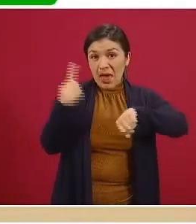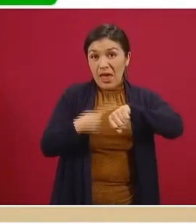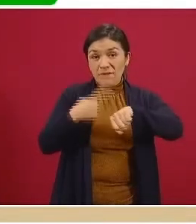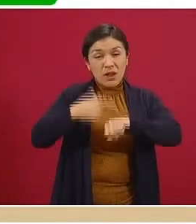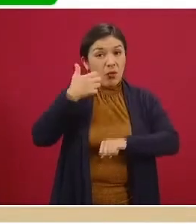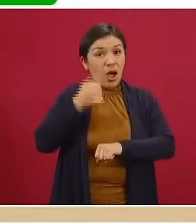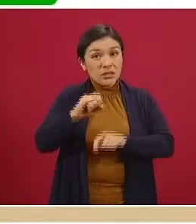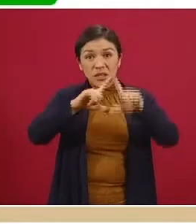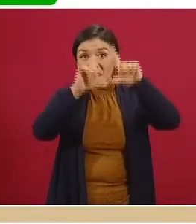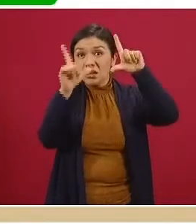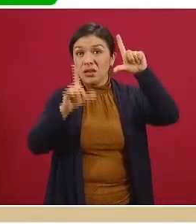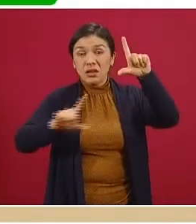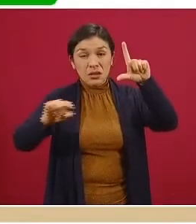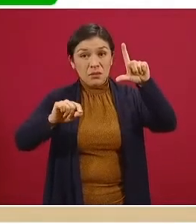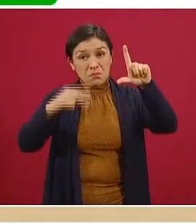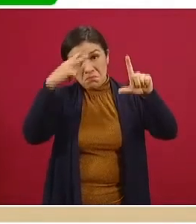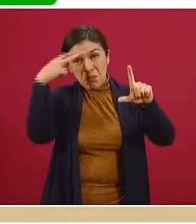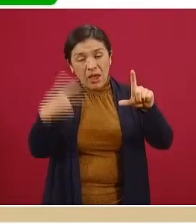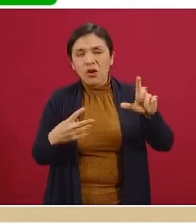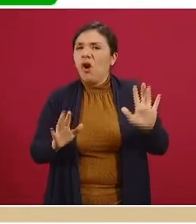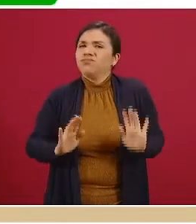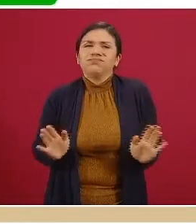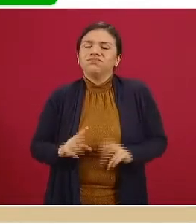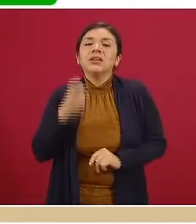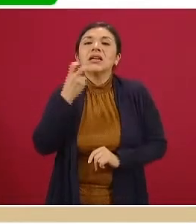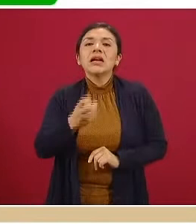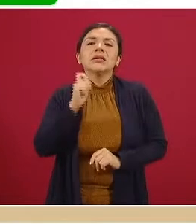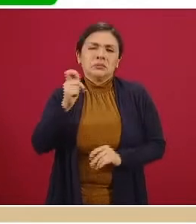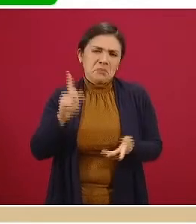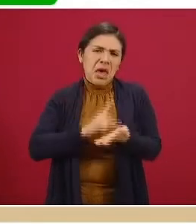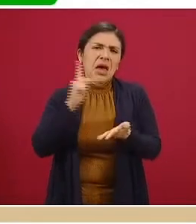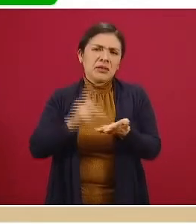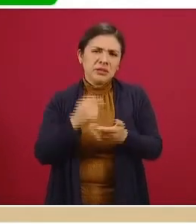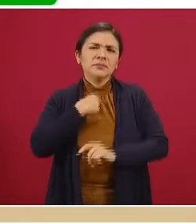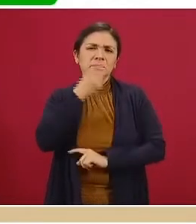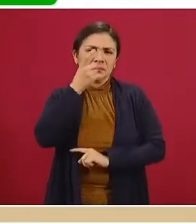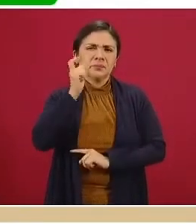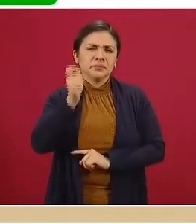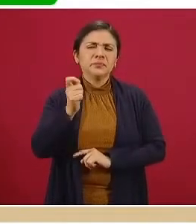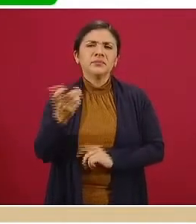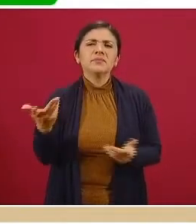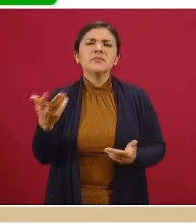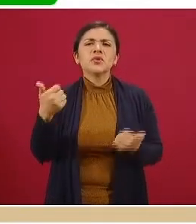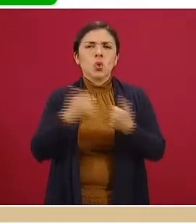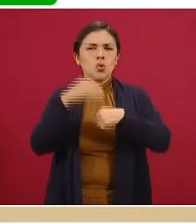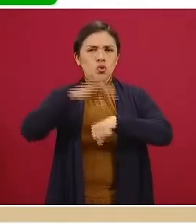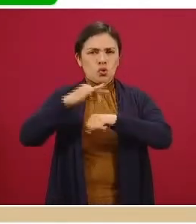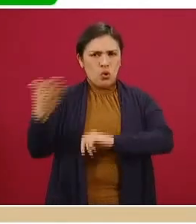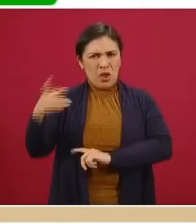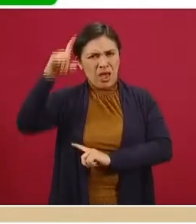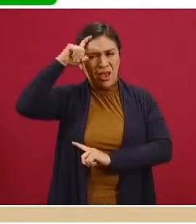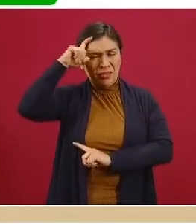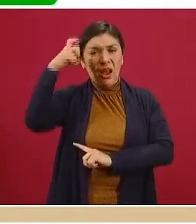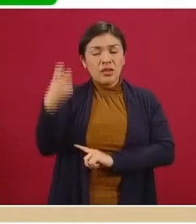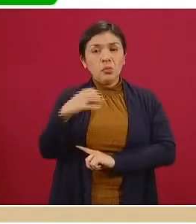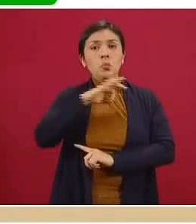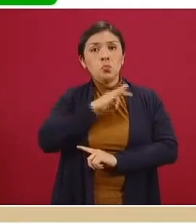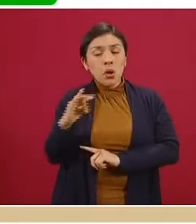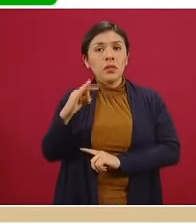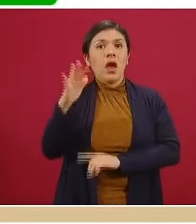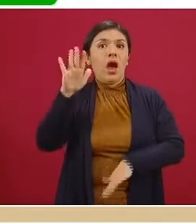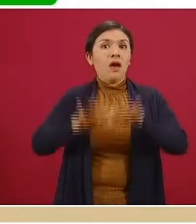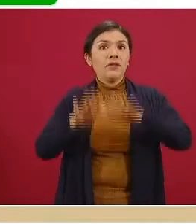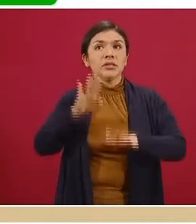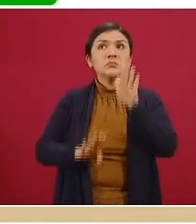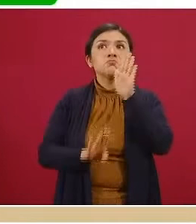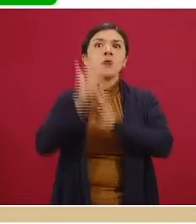toda la población mexicana. Esto se ha comentado en varias conferencias, inclusive el doctor López-Gatell. Esto puede inclusive